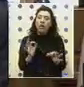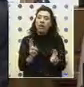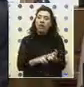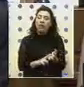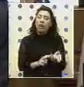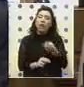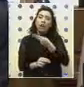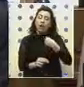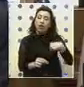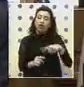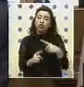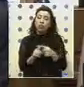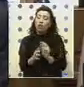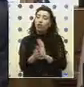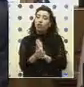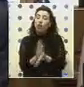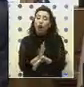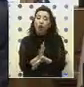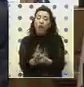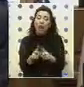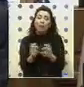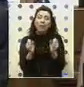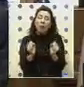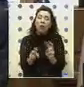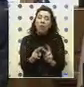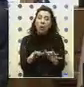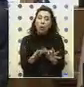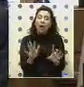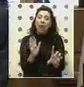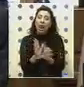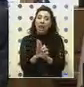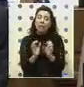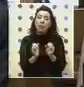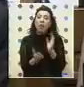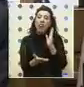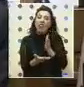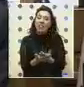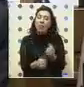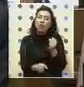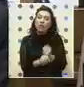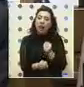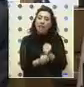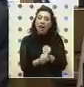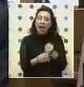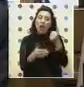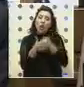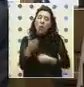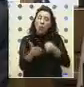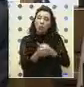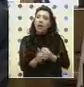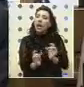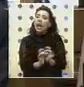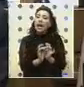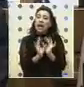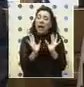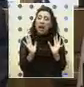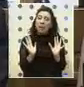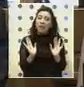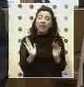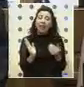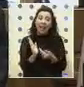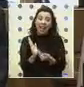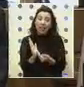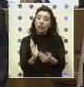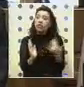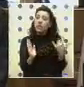las que nosotros, a través de todos los instrumentos que podamos, a través de todas las leyes que podamos, tenemos que trabajar y tenemos que pelear. Claramente esto es